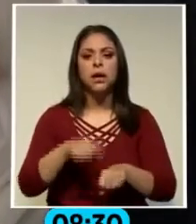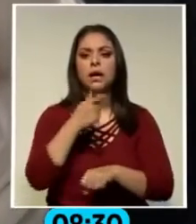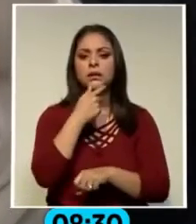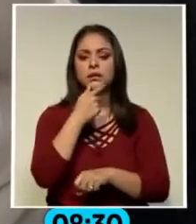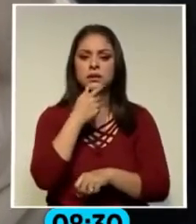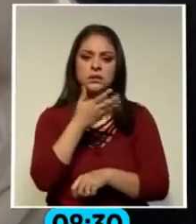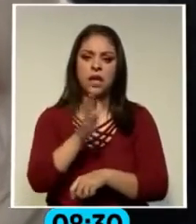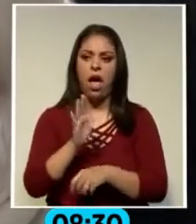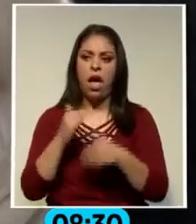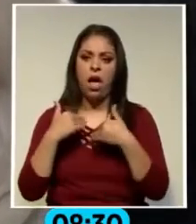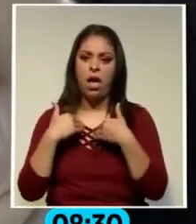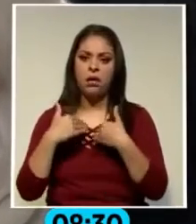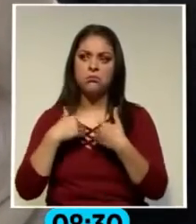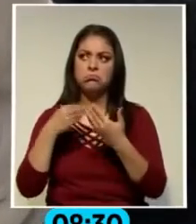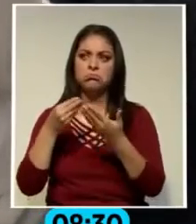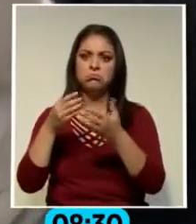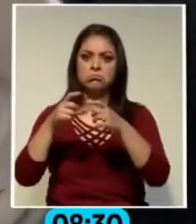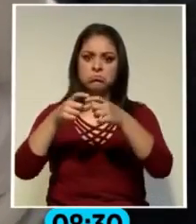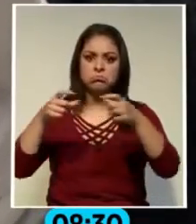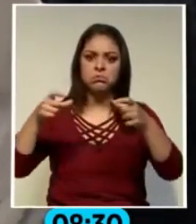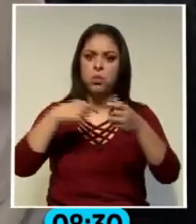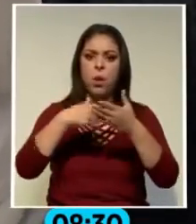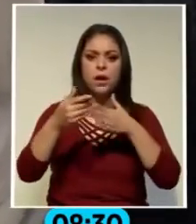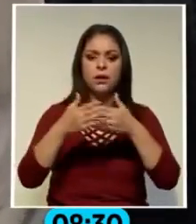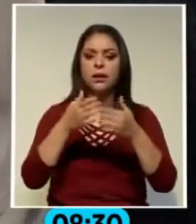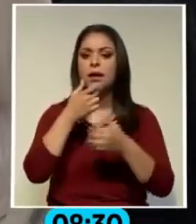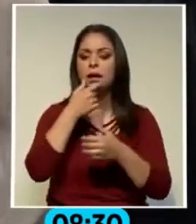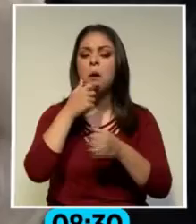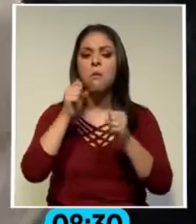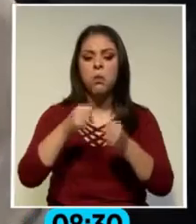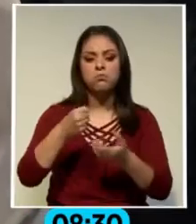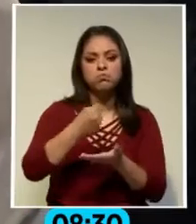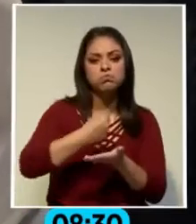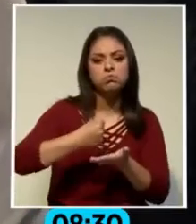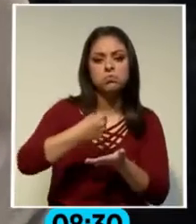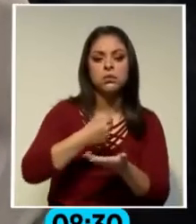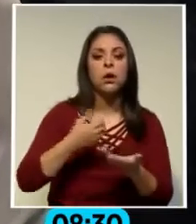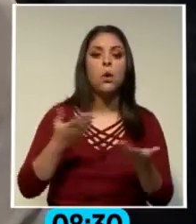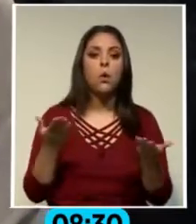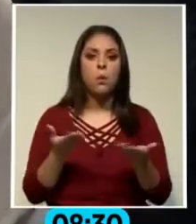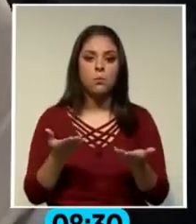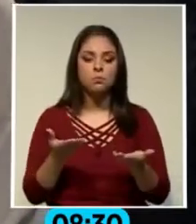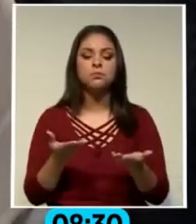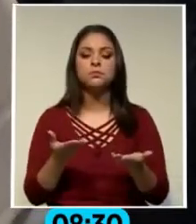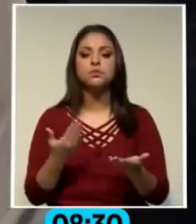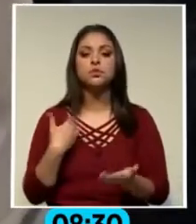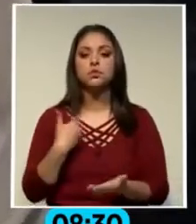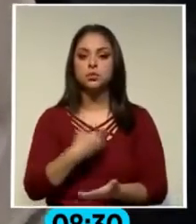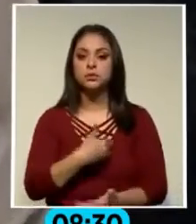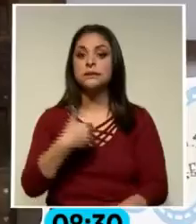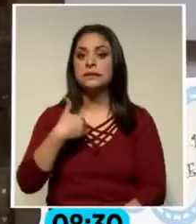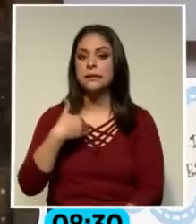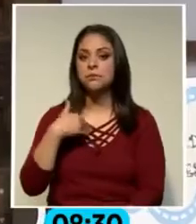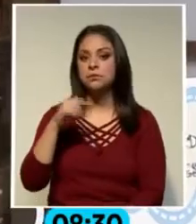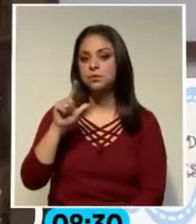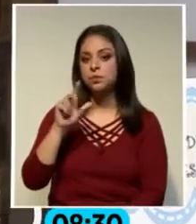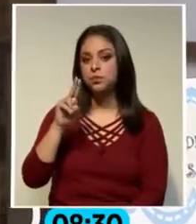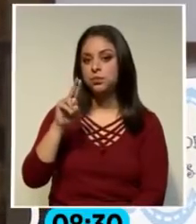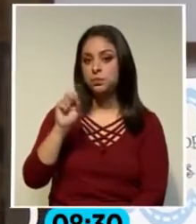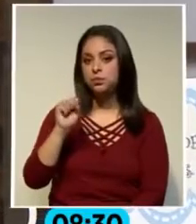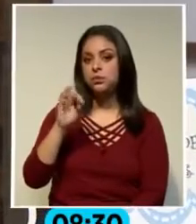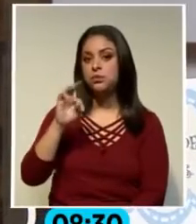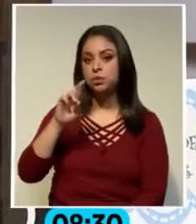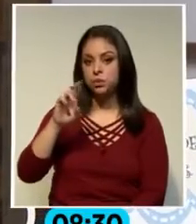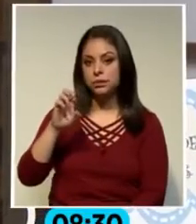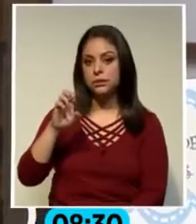para comer, ¿verdad? Cualquier galletita que tienen ahí se puede decorar. ¿Con qué podríamos decorarla? Nosotros aquí tenemos lustre, pero en la casa podrían